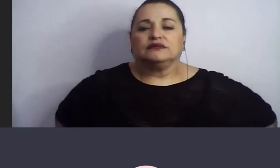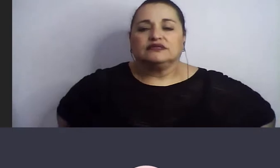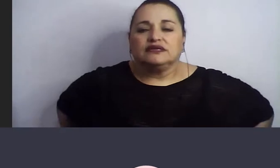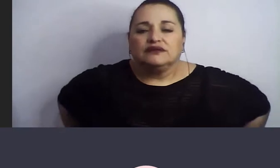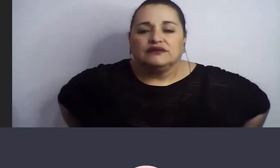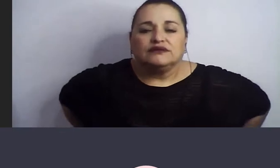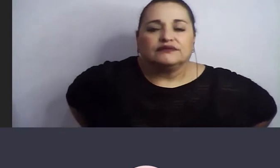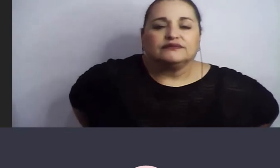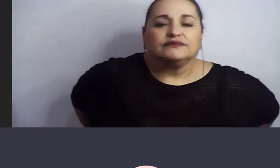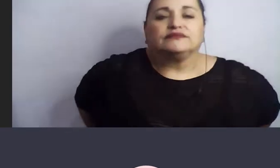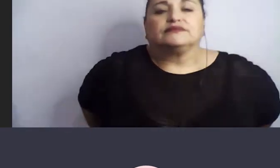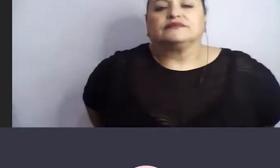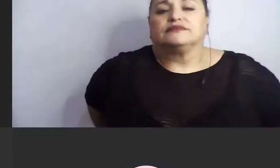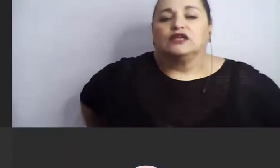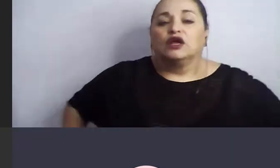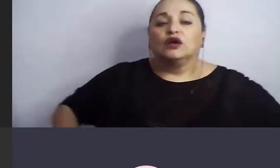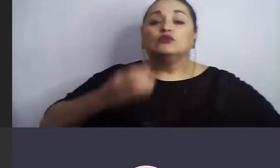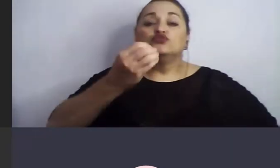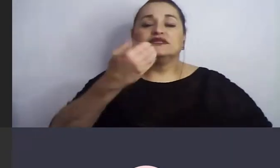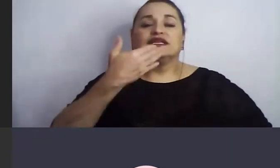Hola Muchas gracias don Adrián